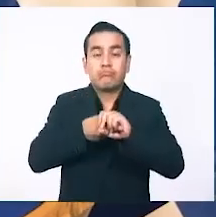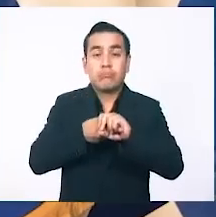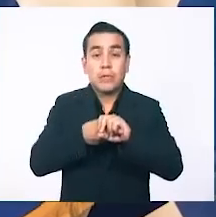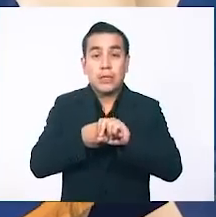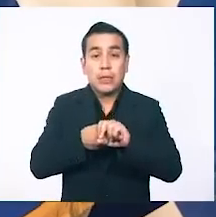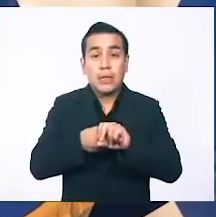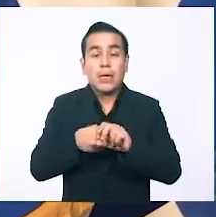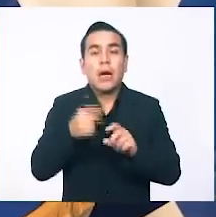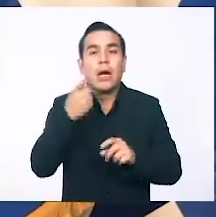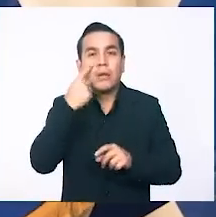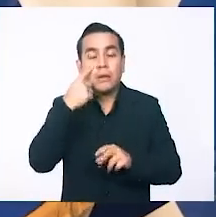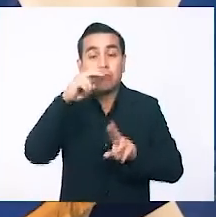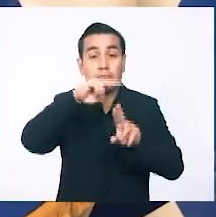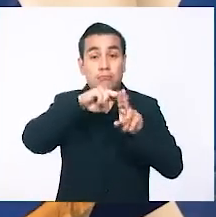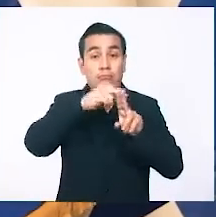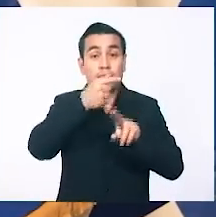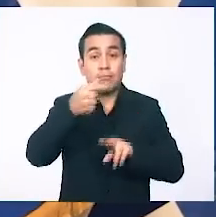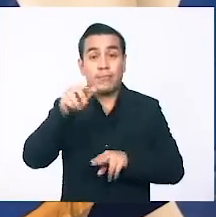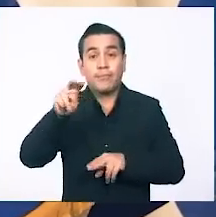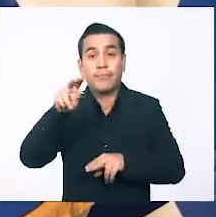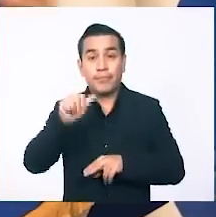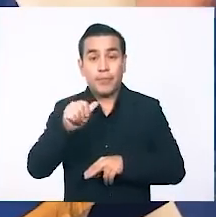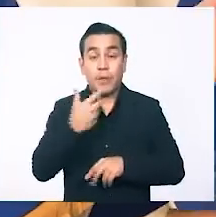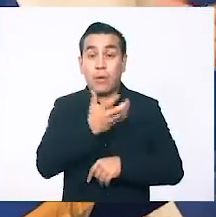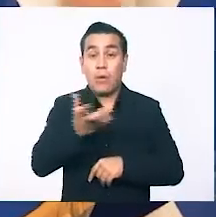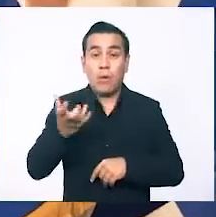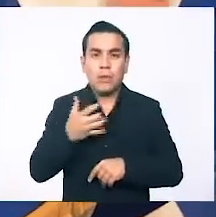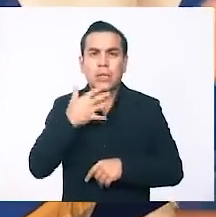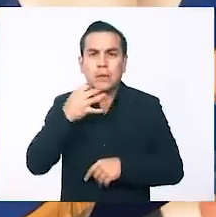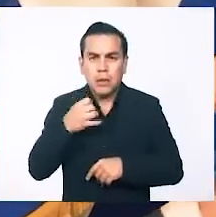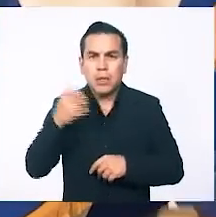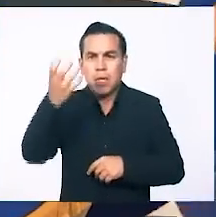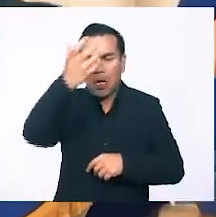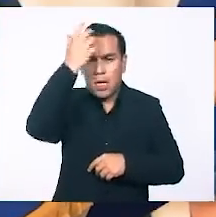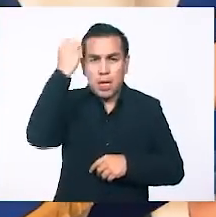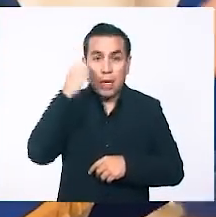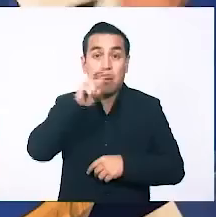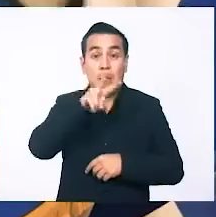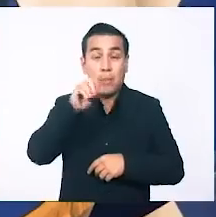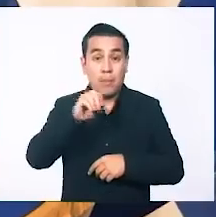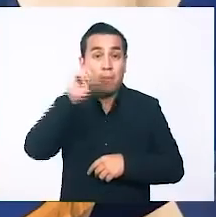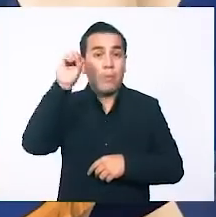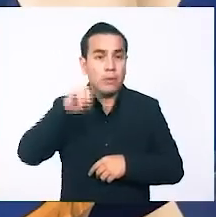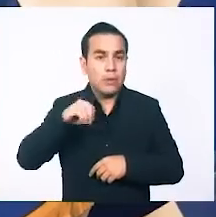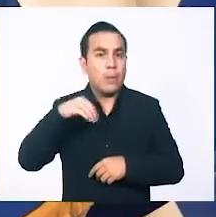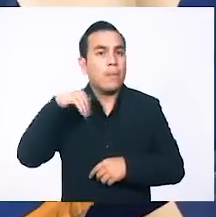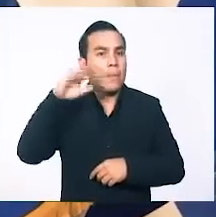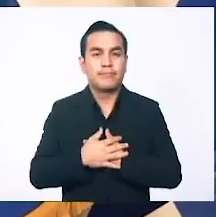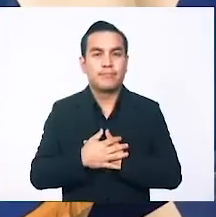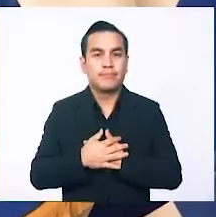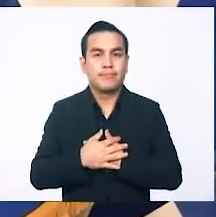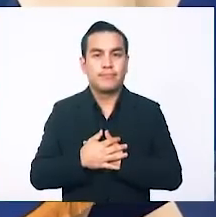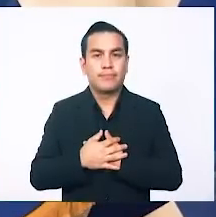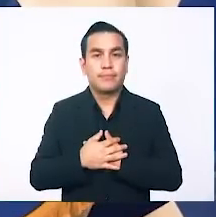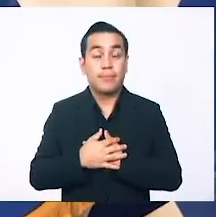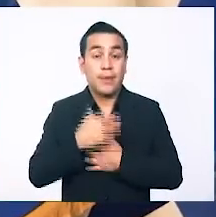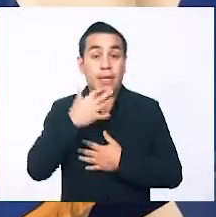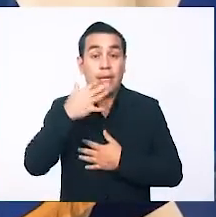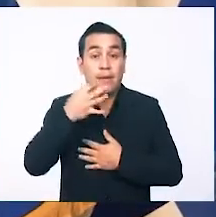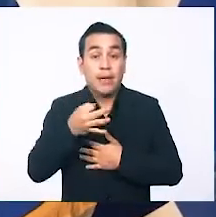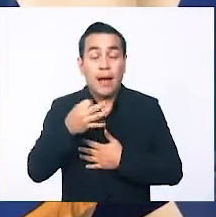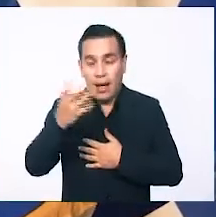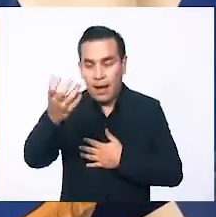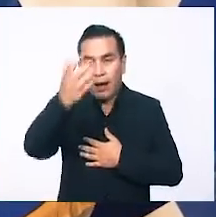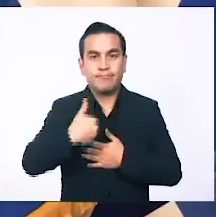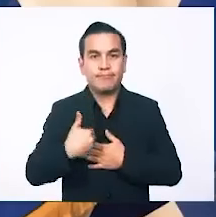dejaran participar, por lo menos. Y con todos los bloqueos ganamos de una manera holgada con más de 20 puntos de diferencia. Y llegamos al